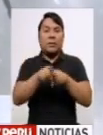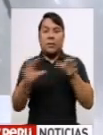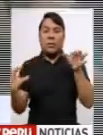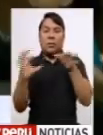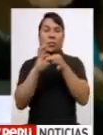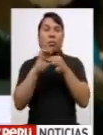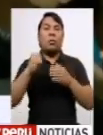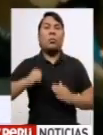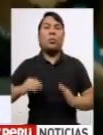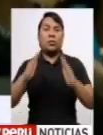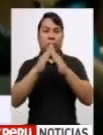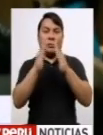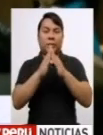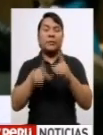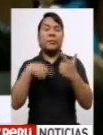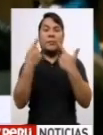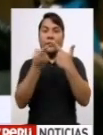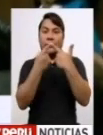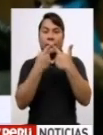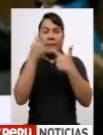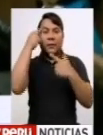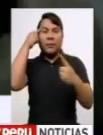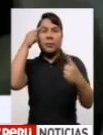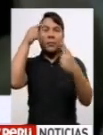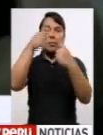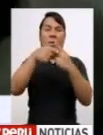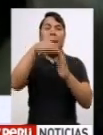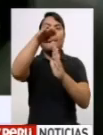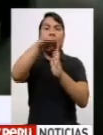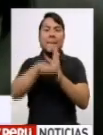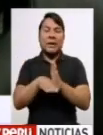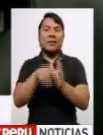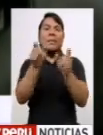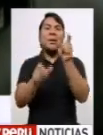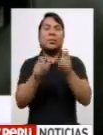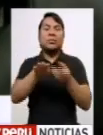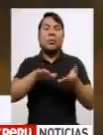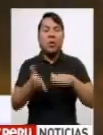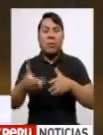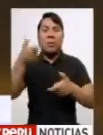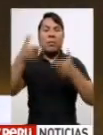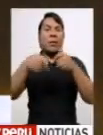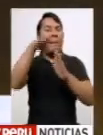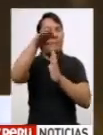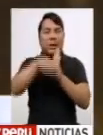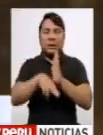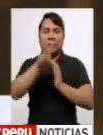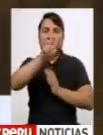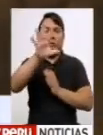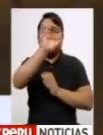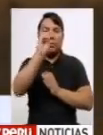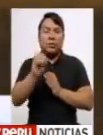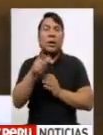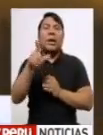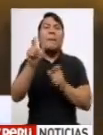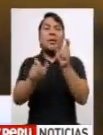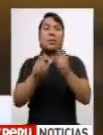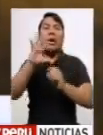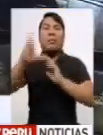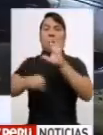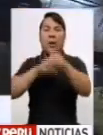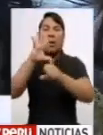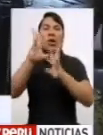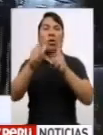municipios. El segundo eje tiene como meta reducir la victimización en 25% y las víctimas de robo en